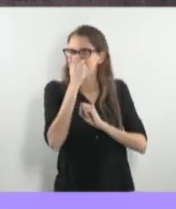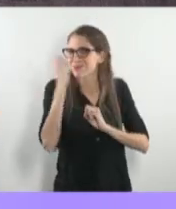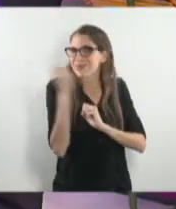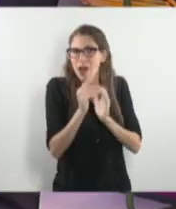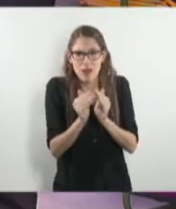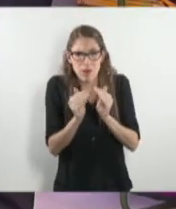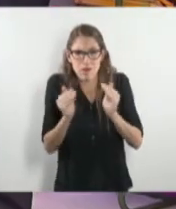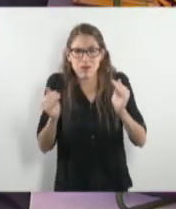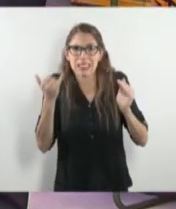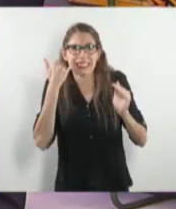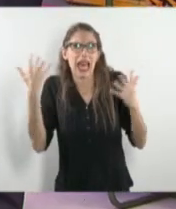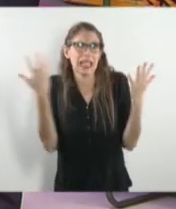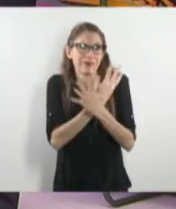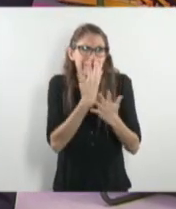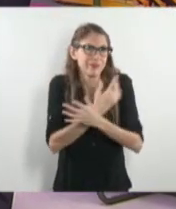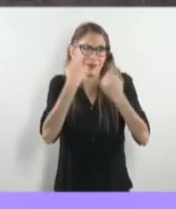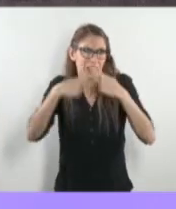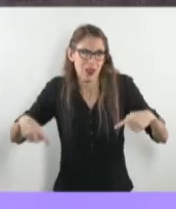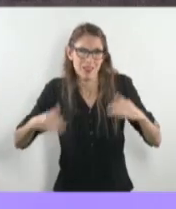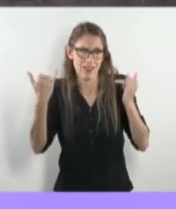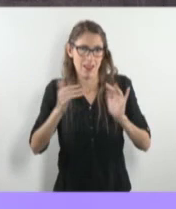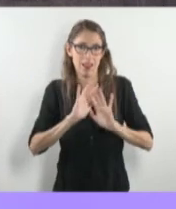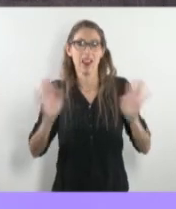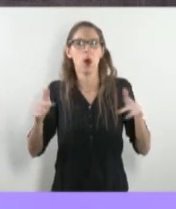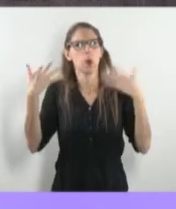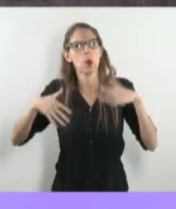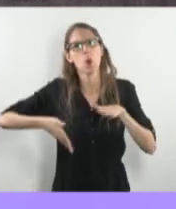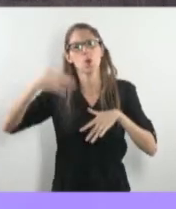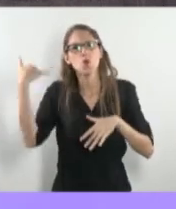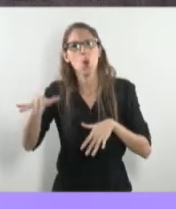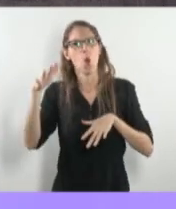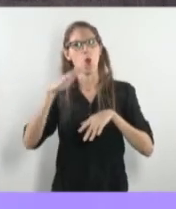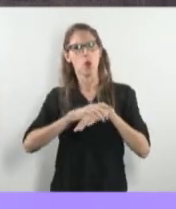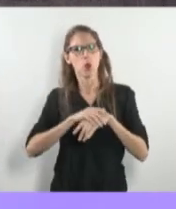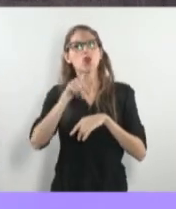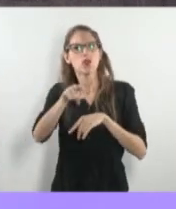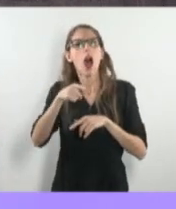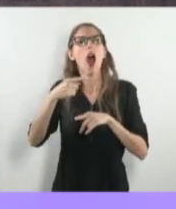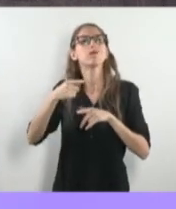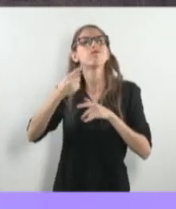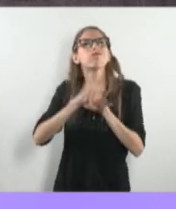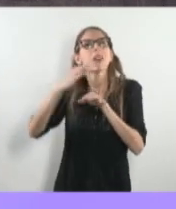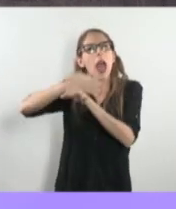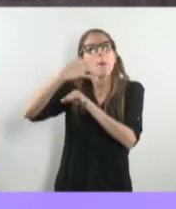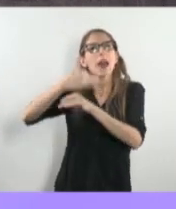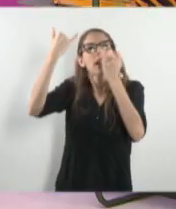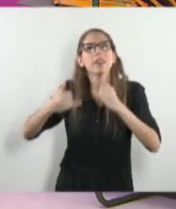las desgracias a empujones. Jue pucha que trae lisiones el tiempo con sus mudanzas.